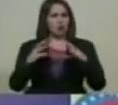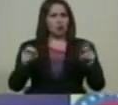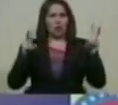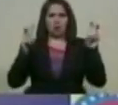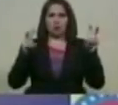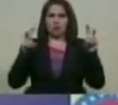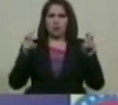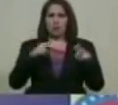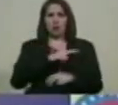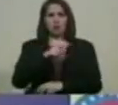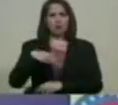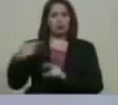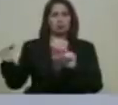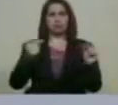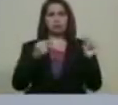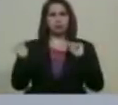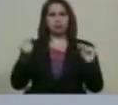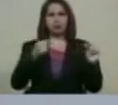hemos estudiado, debatido,